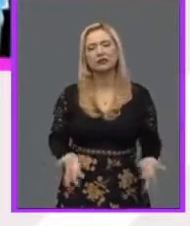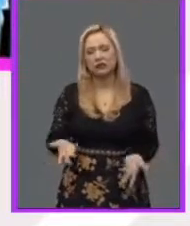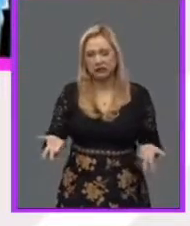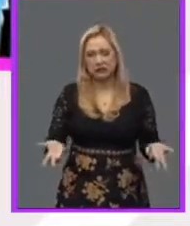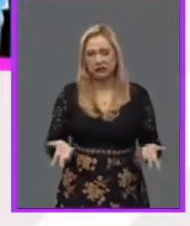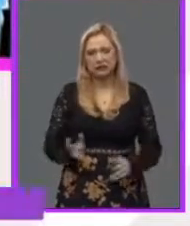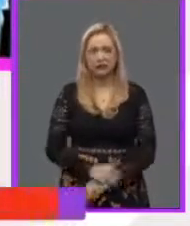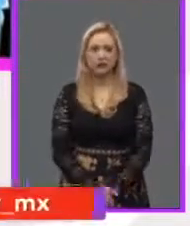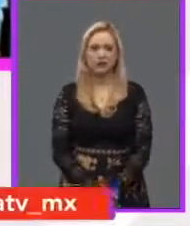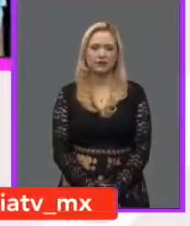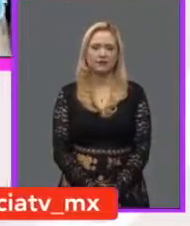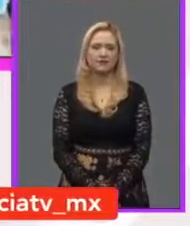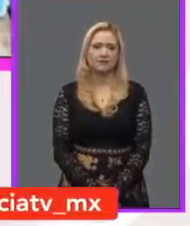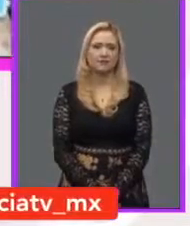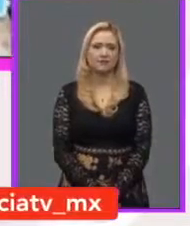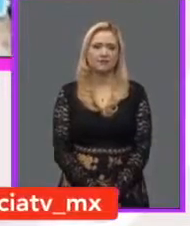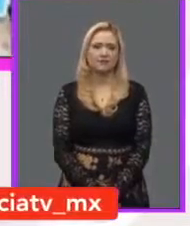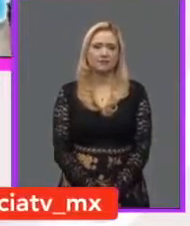indígenas.